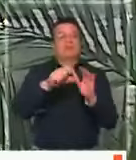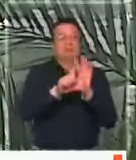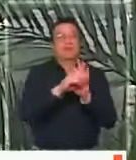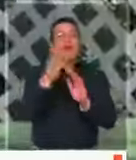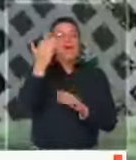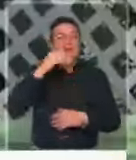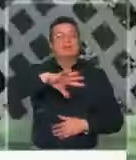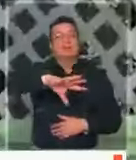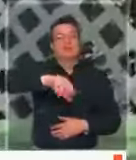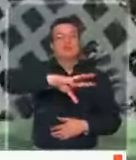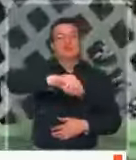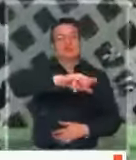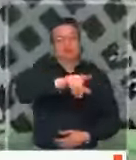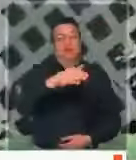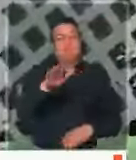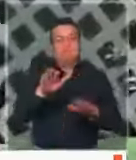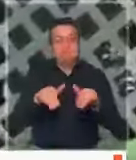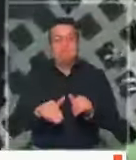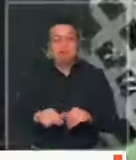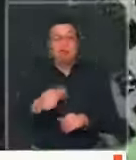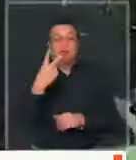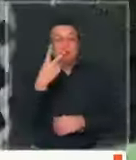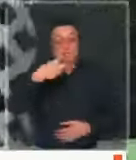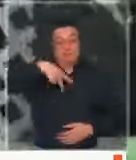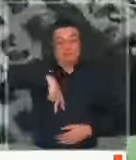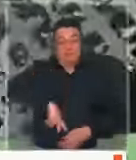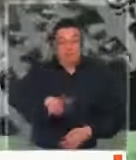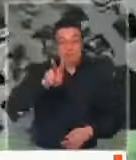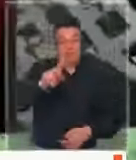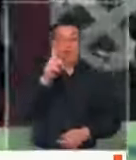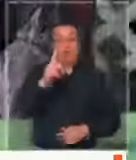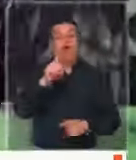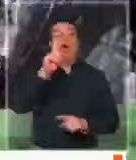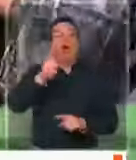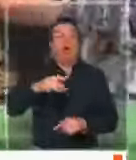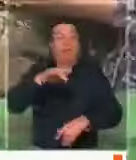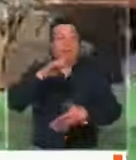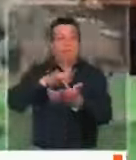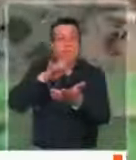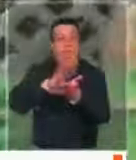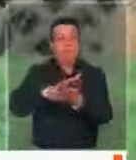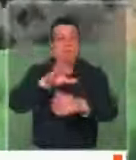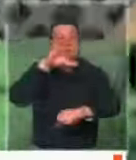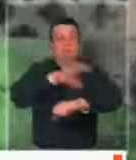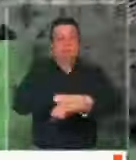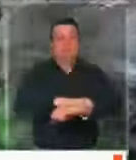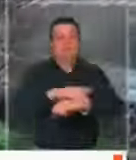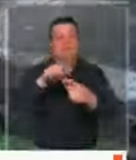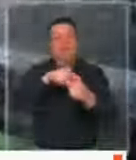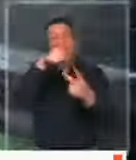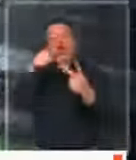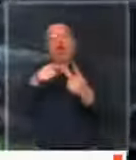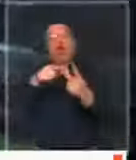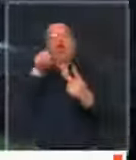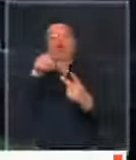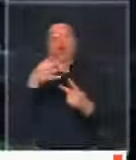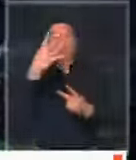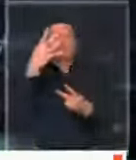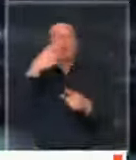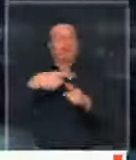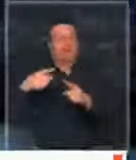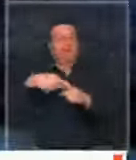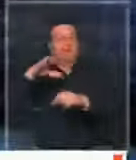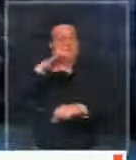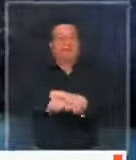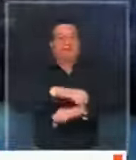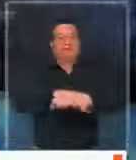de receptación. Uno de los gemelos tenía incluso una orden de captura pendiente y el otro había sido cuatro veces detenido por